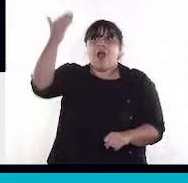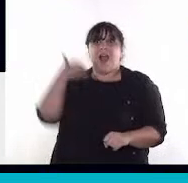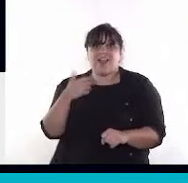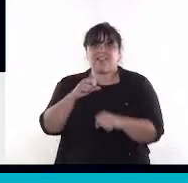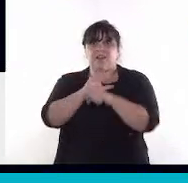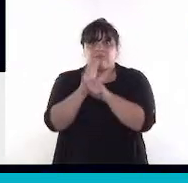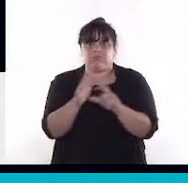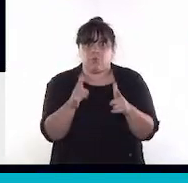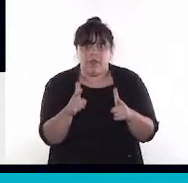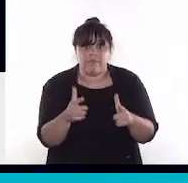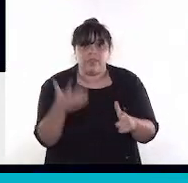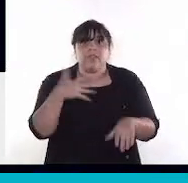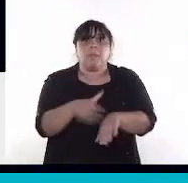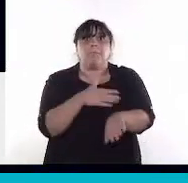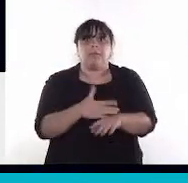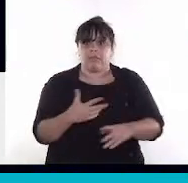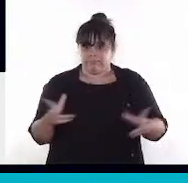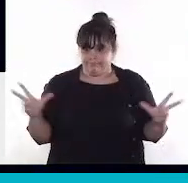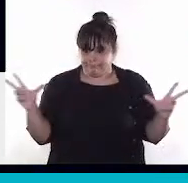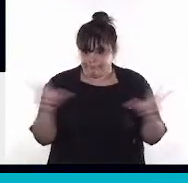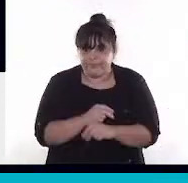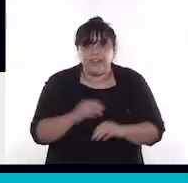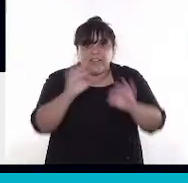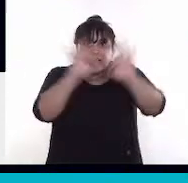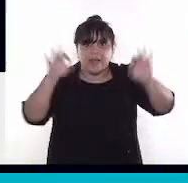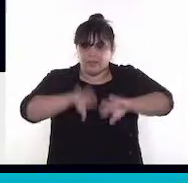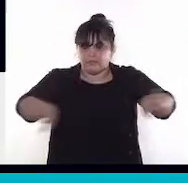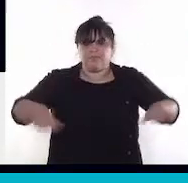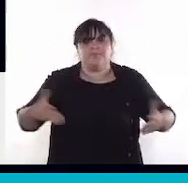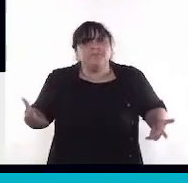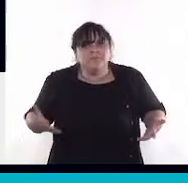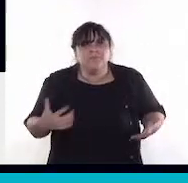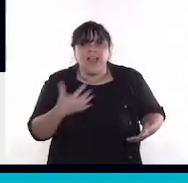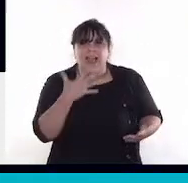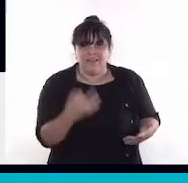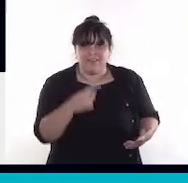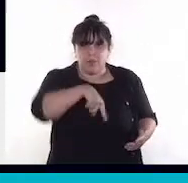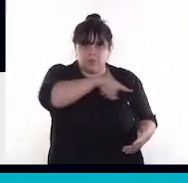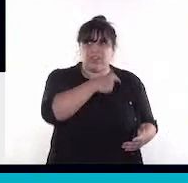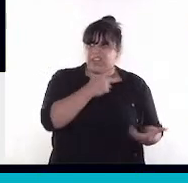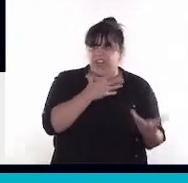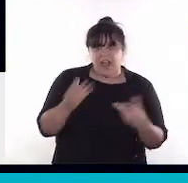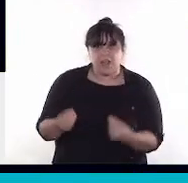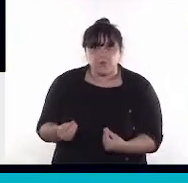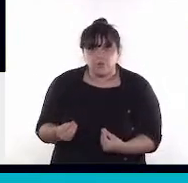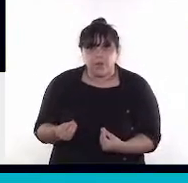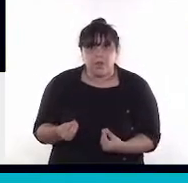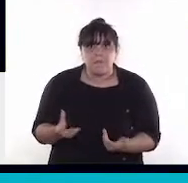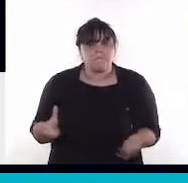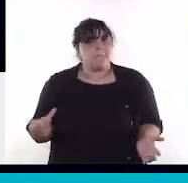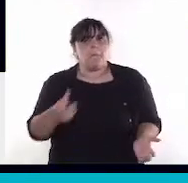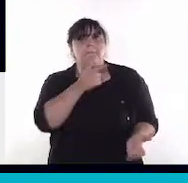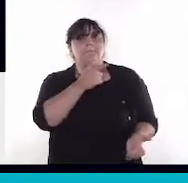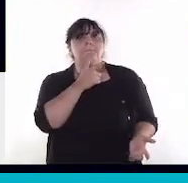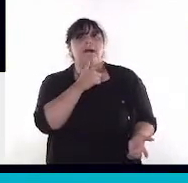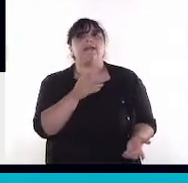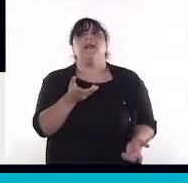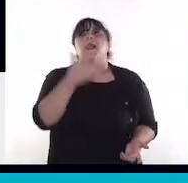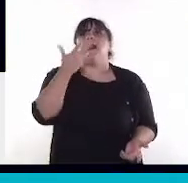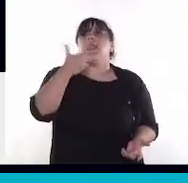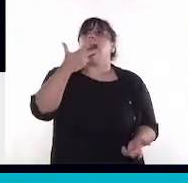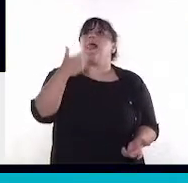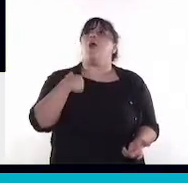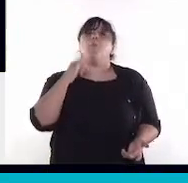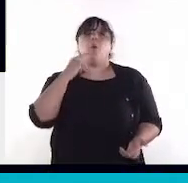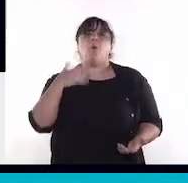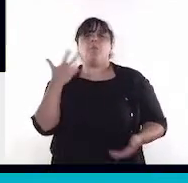las netbooks a los pibes. Entonces uno dice, ¿pero realmente querrán dar una mano? ¿O están construyendo un relato que les queda